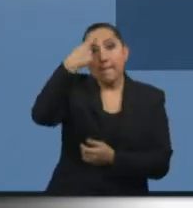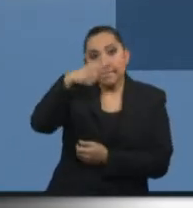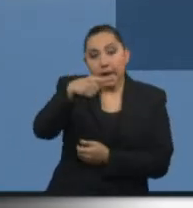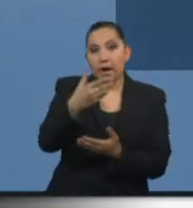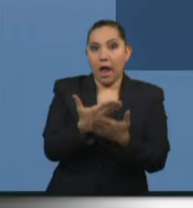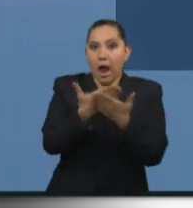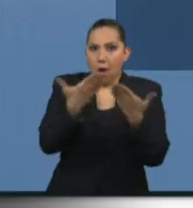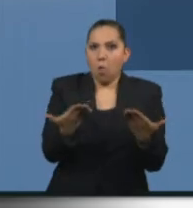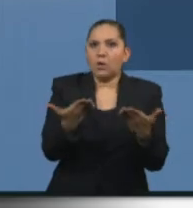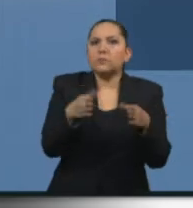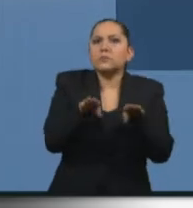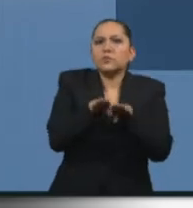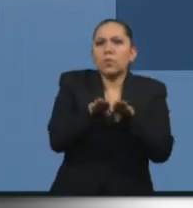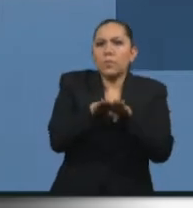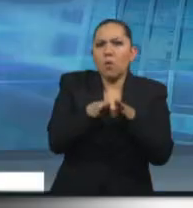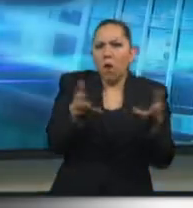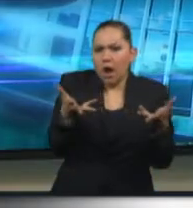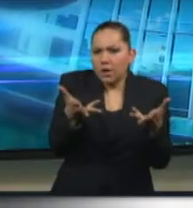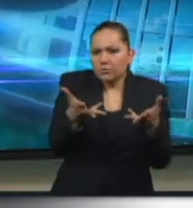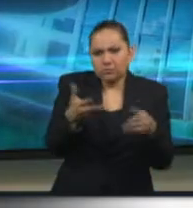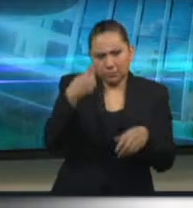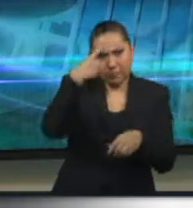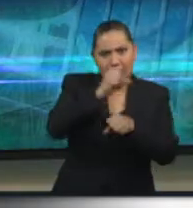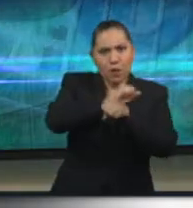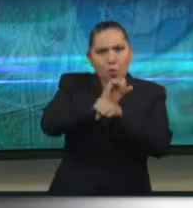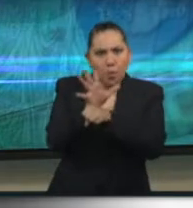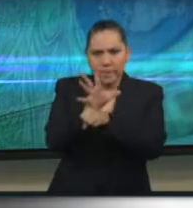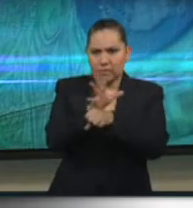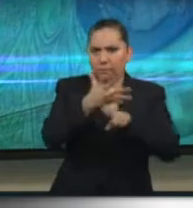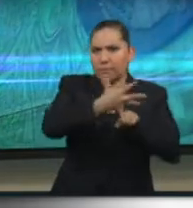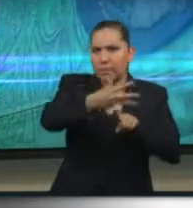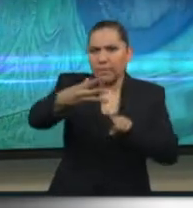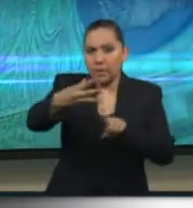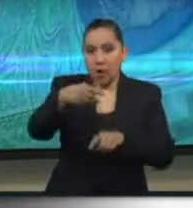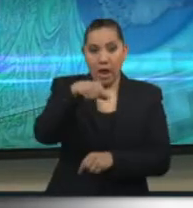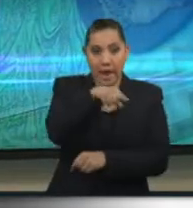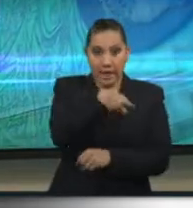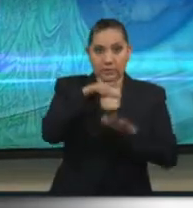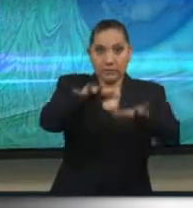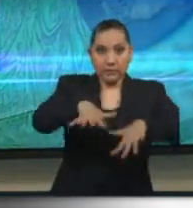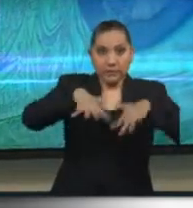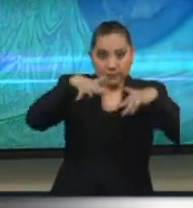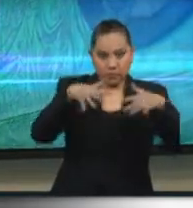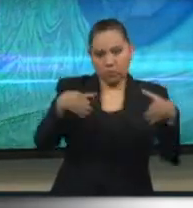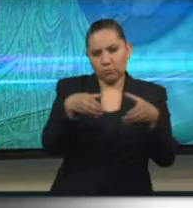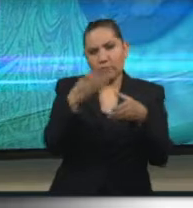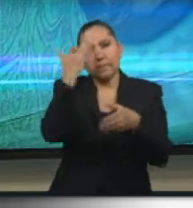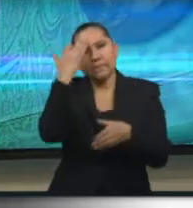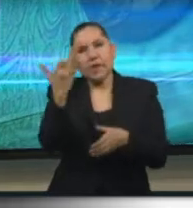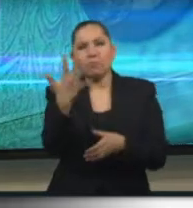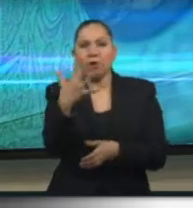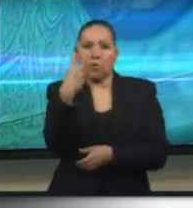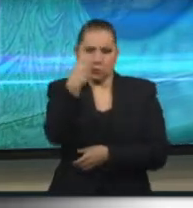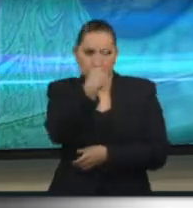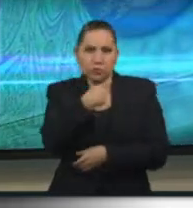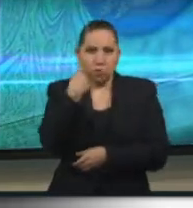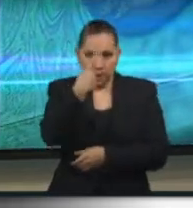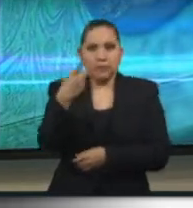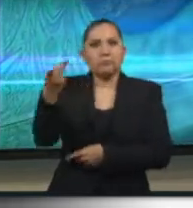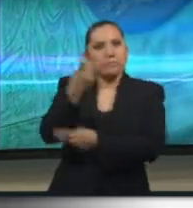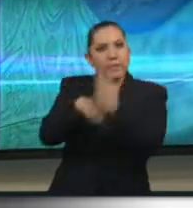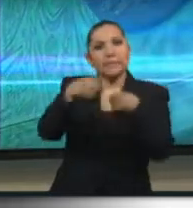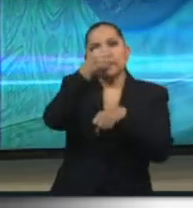expansión del COVID-19. A esta sesión, que duró poco más de 2 horas, acudieron titulares de diversas dependencias como las Secretarías de Salud, del